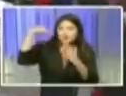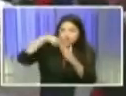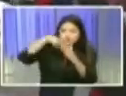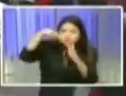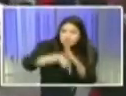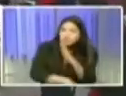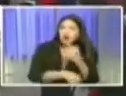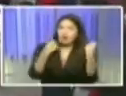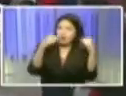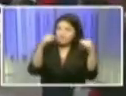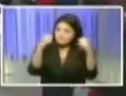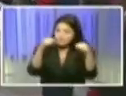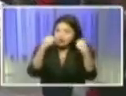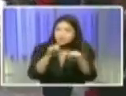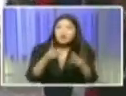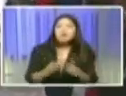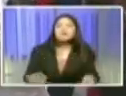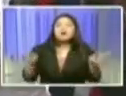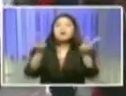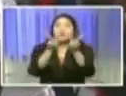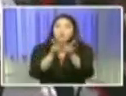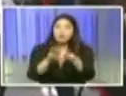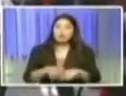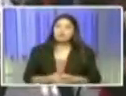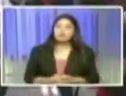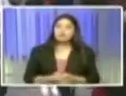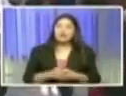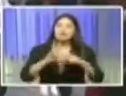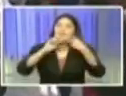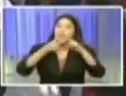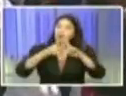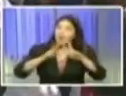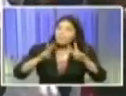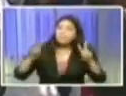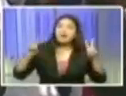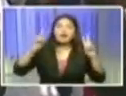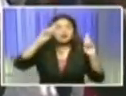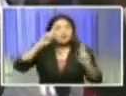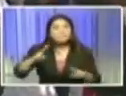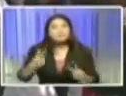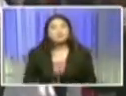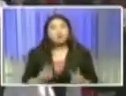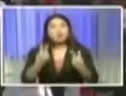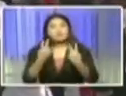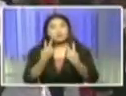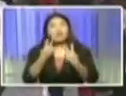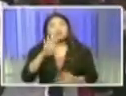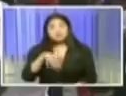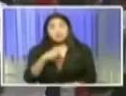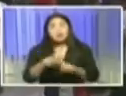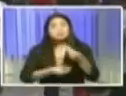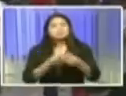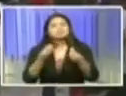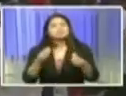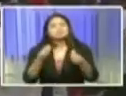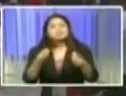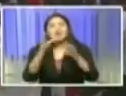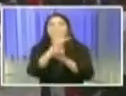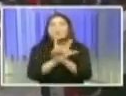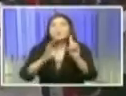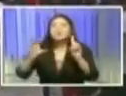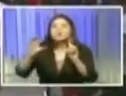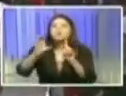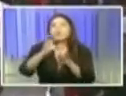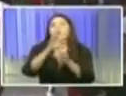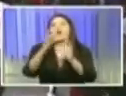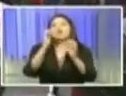Profundizar en la práctica los valores de la paz, de respeto a la vida. Y eso se puede lograr es a través de la cultura,